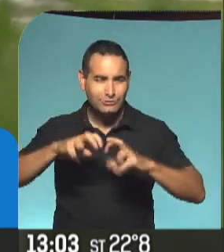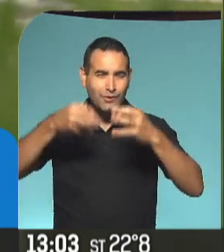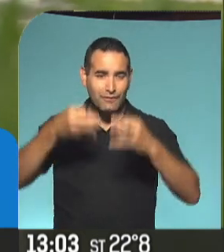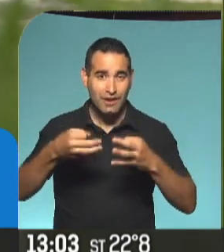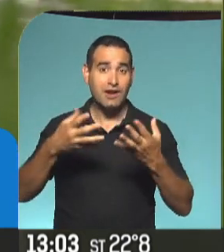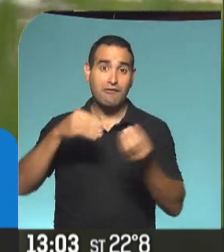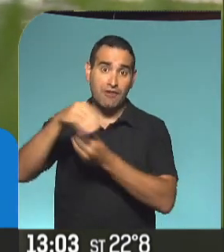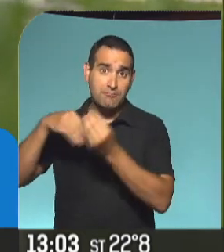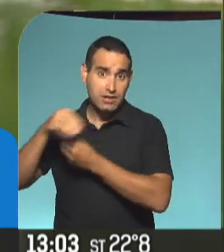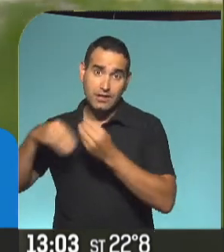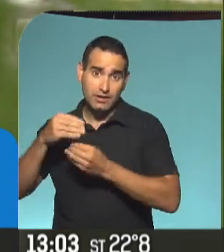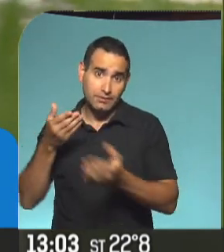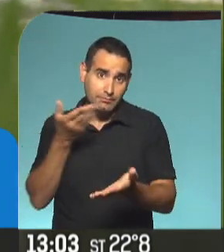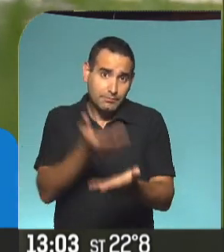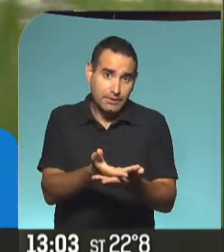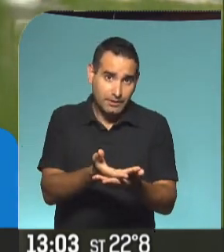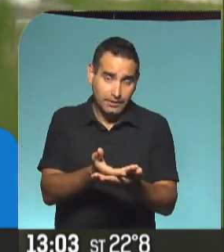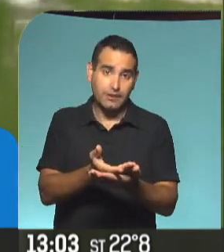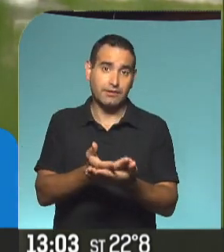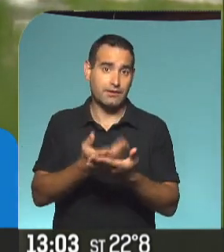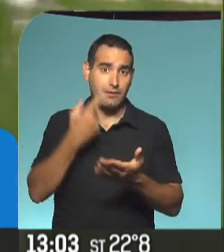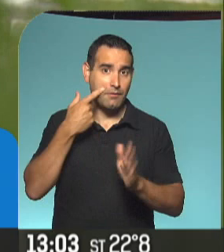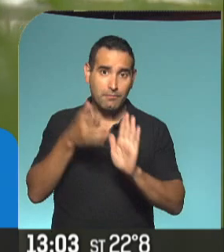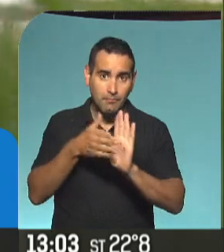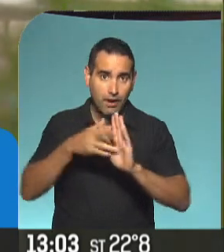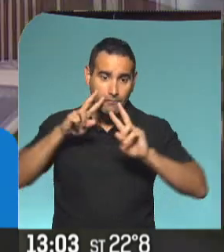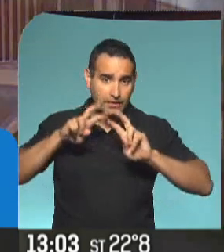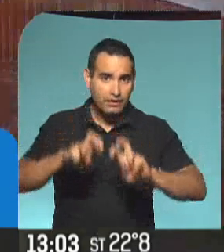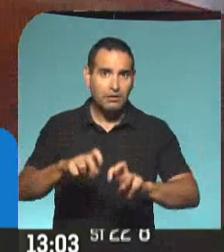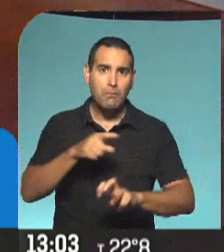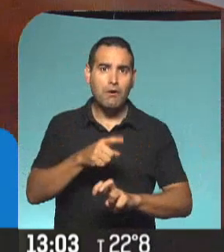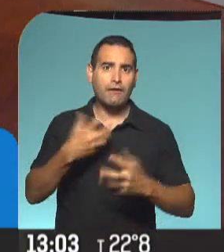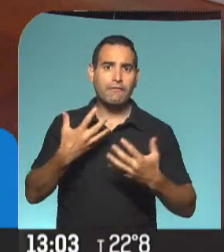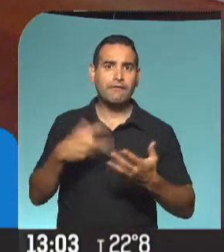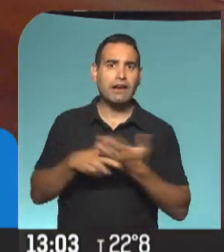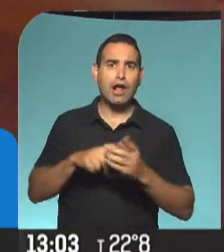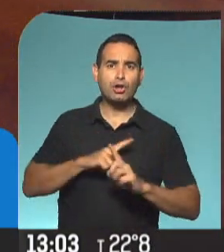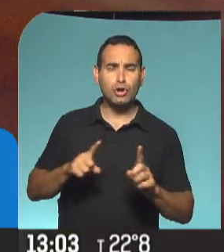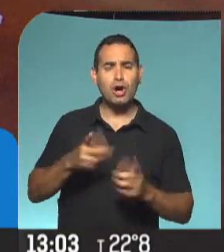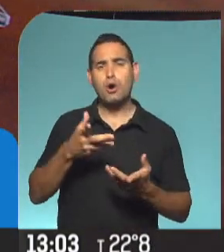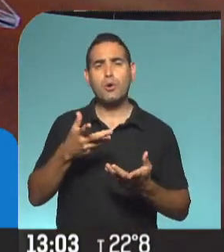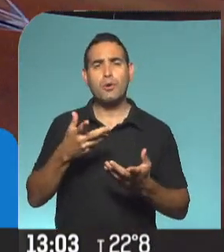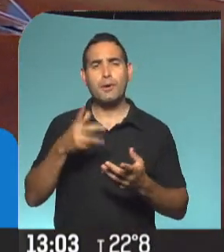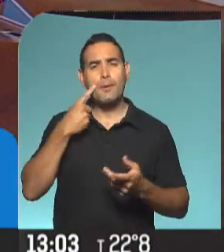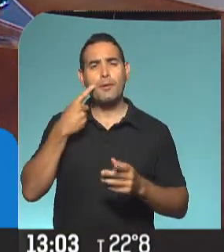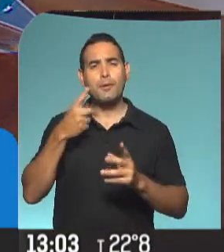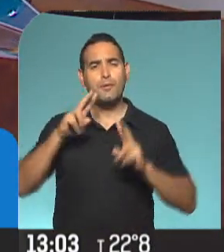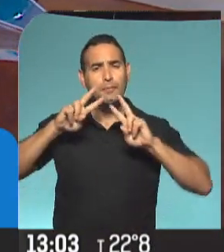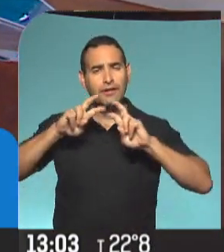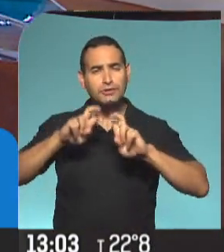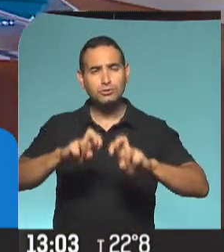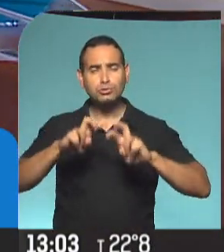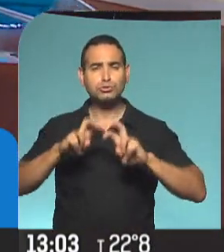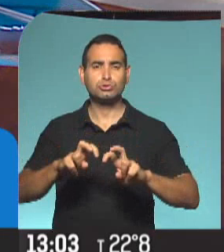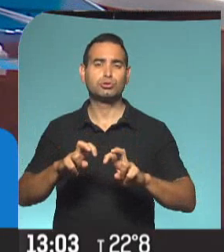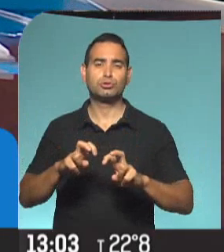familiares querellantes pedimos durante muchísimo tiempo. Entonces ordena amplias pericias sobre todo lo que